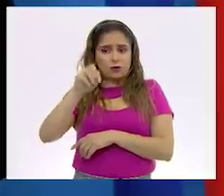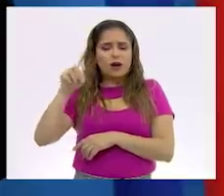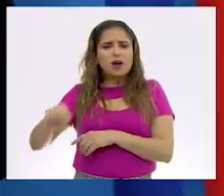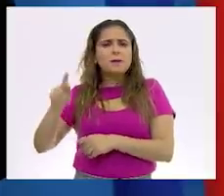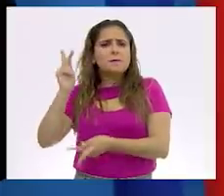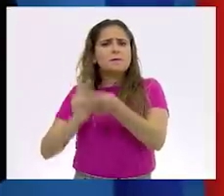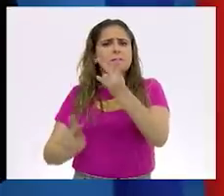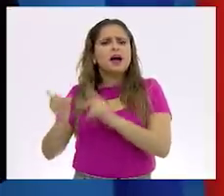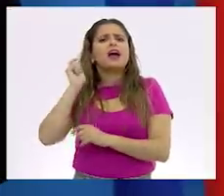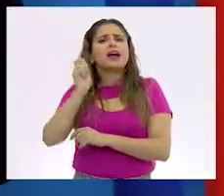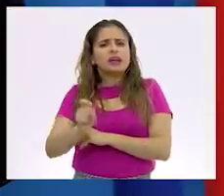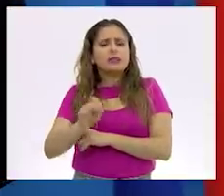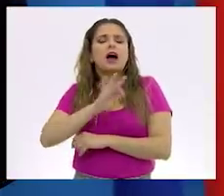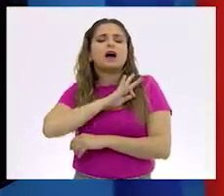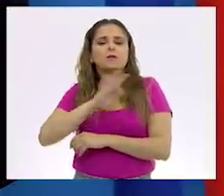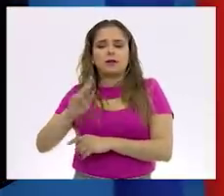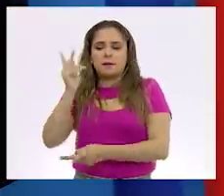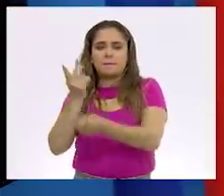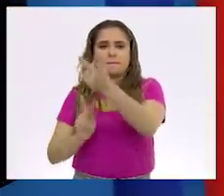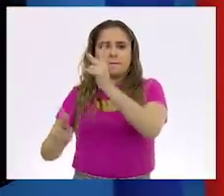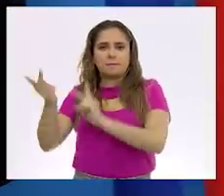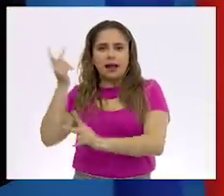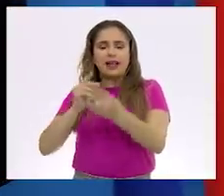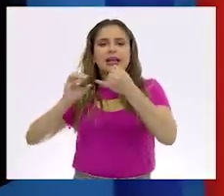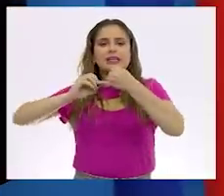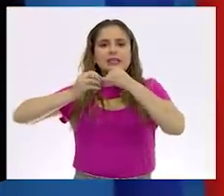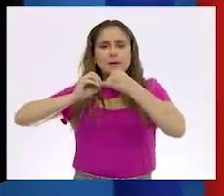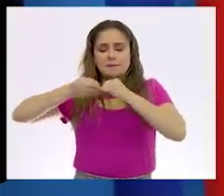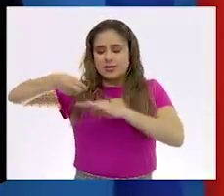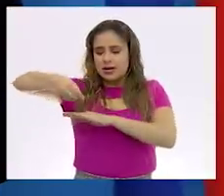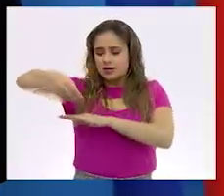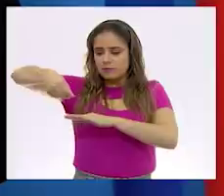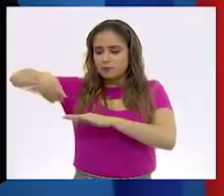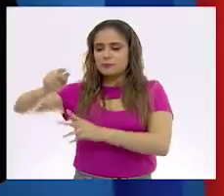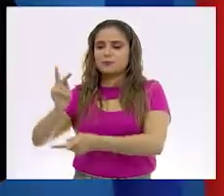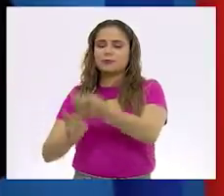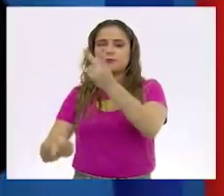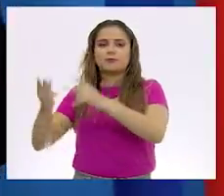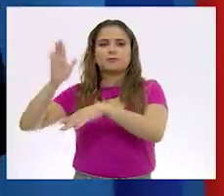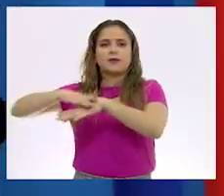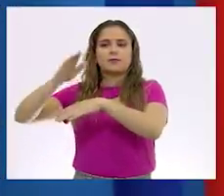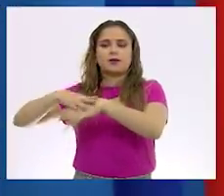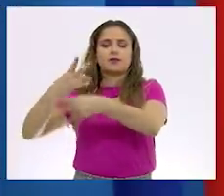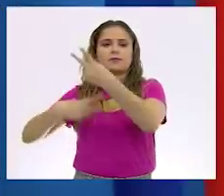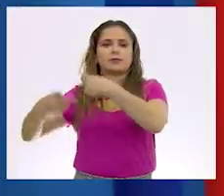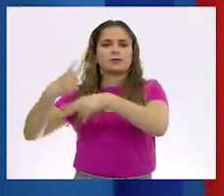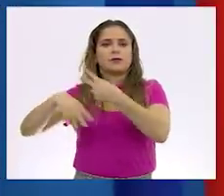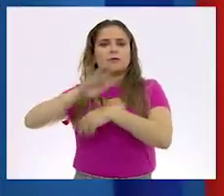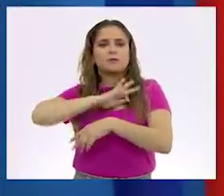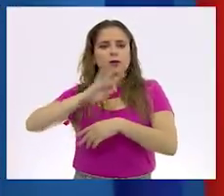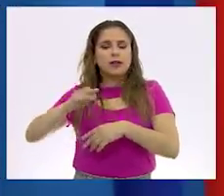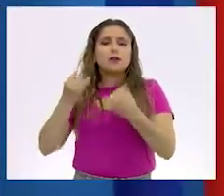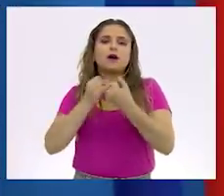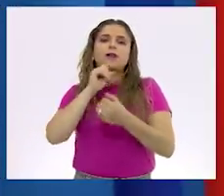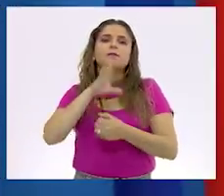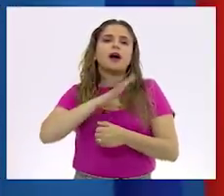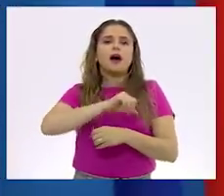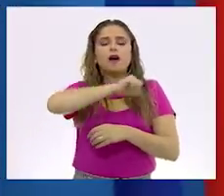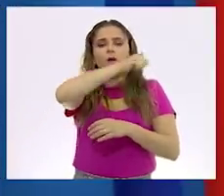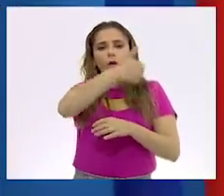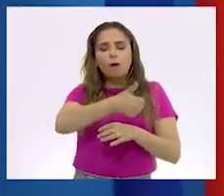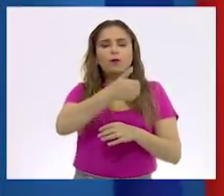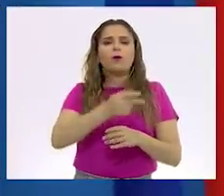que se reproducen sexualmente a través de semillas, pero también se aprovecha la reproducción asexual para